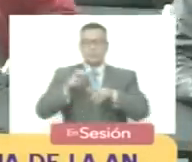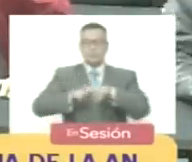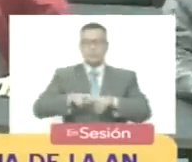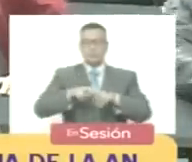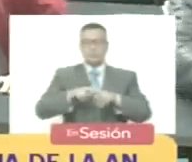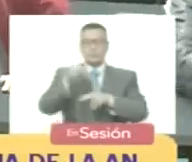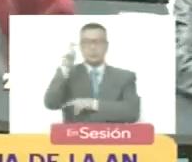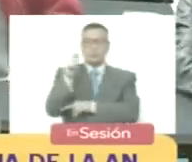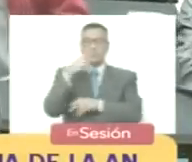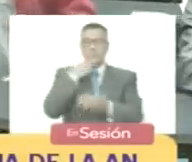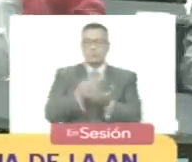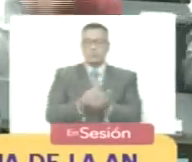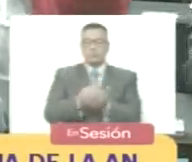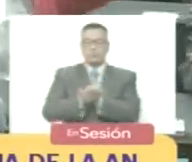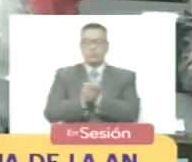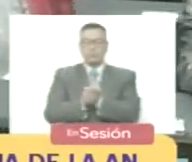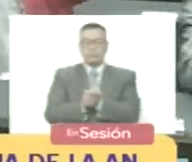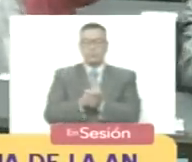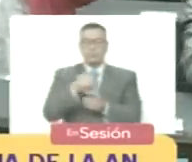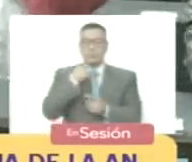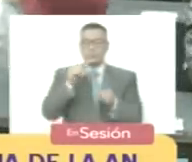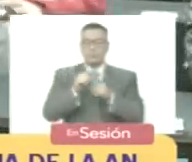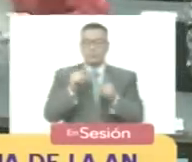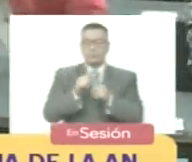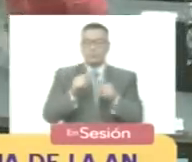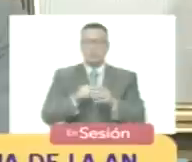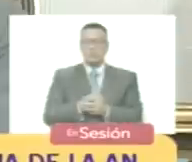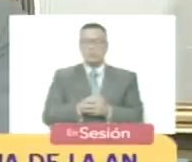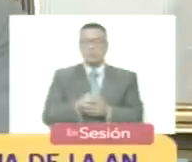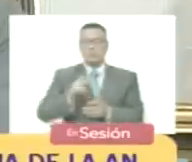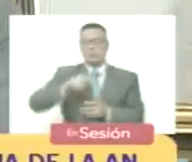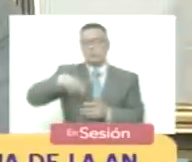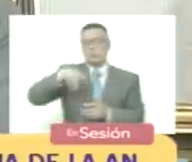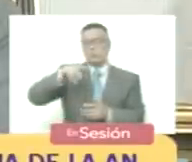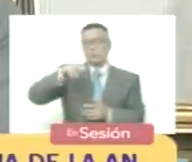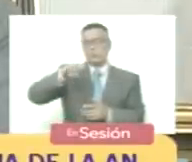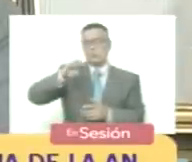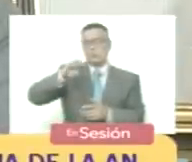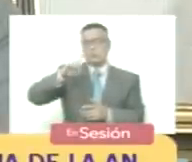Gracias, compatriota. Dejo en derecho de palabra al diputado Pedro Carreño.